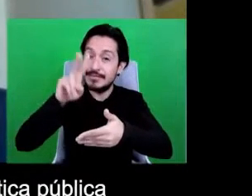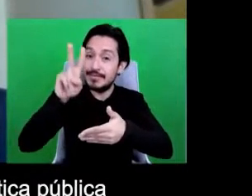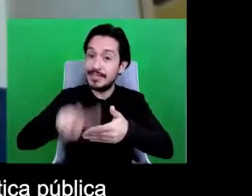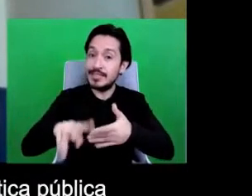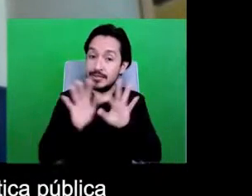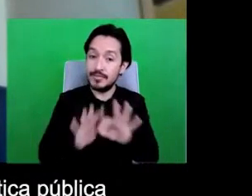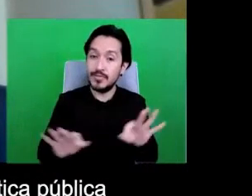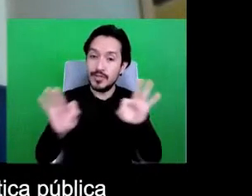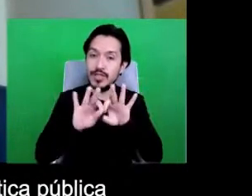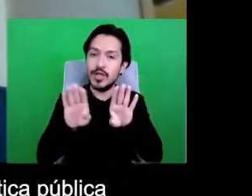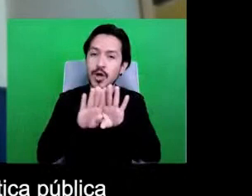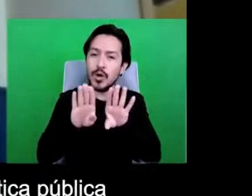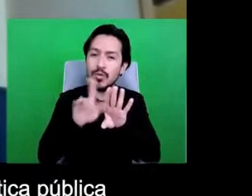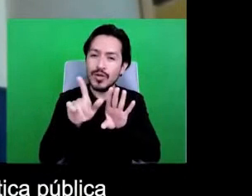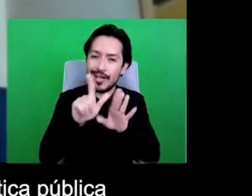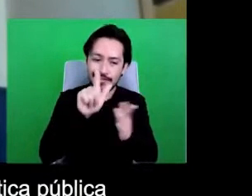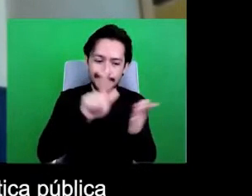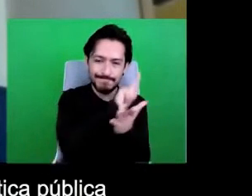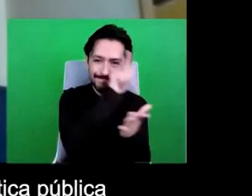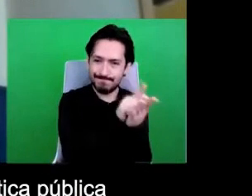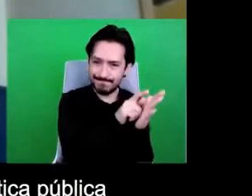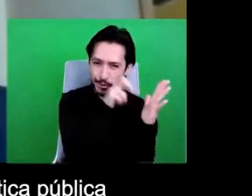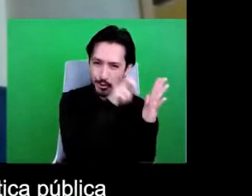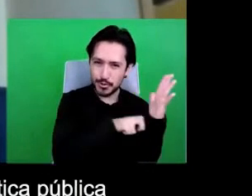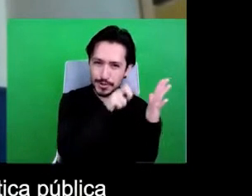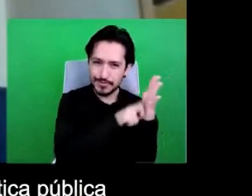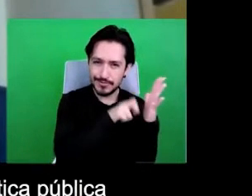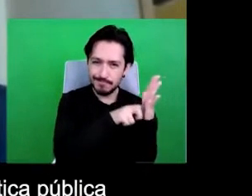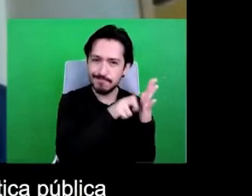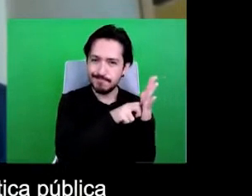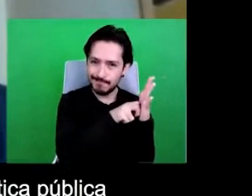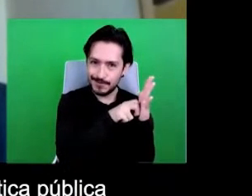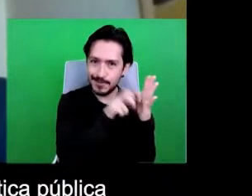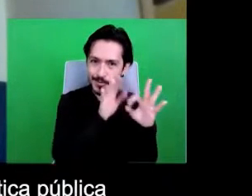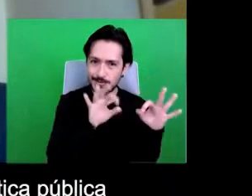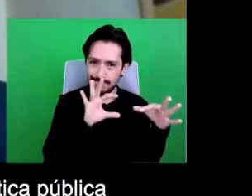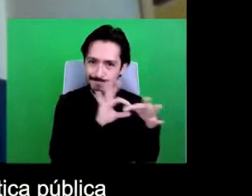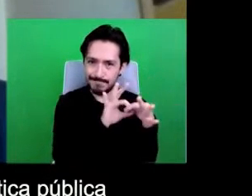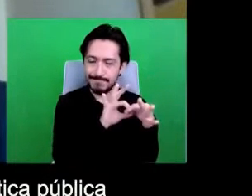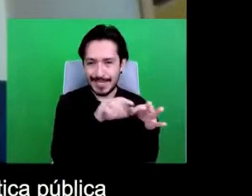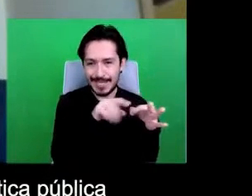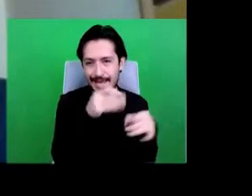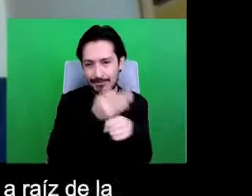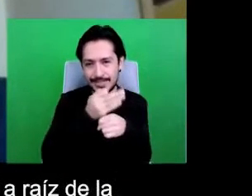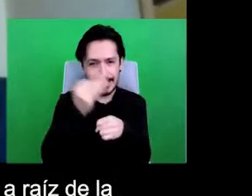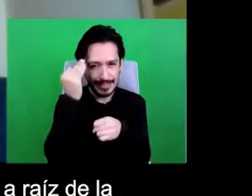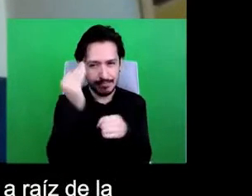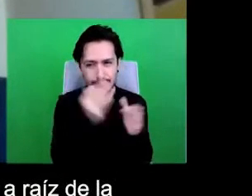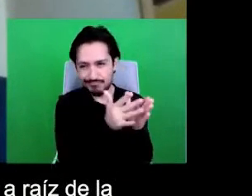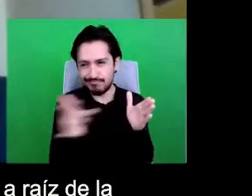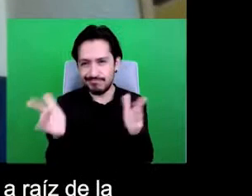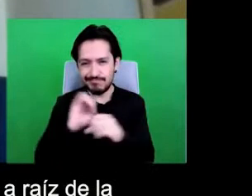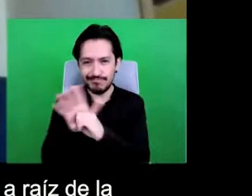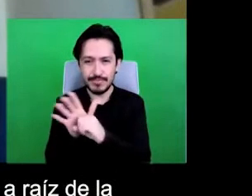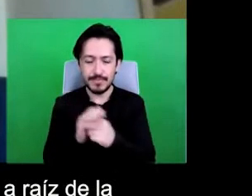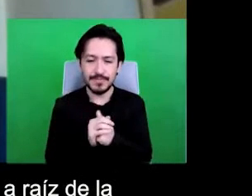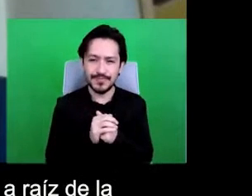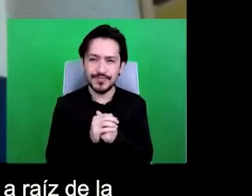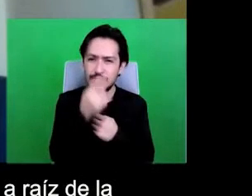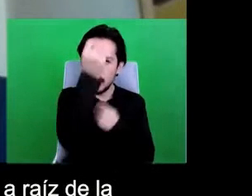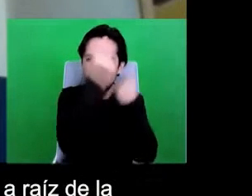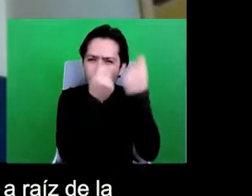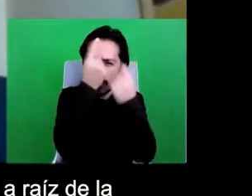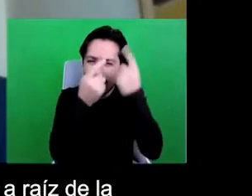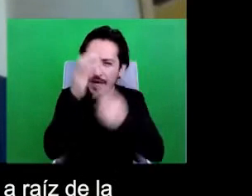pauta en la forma de hacer política pública cultural y participación ciudadana en tiempos de pandemia. Innovación para la Cultura es